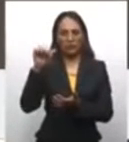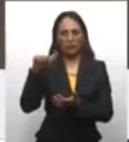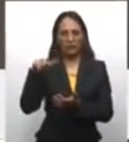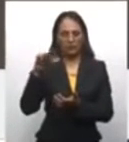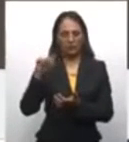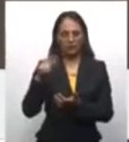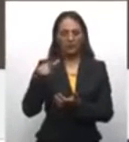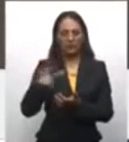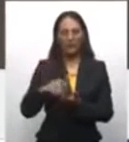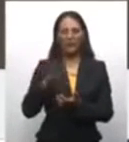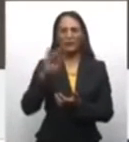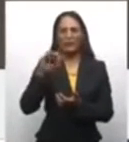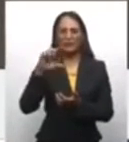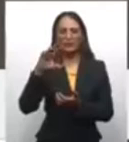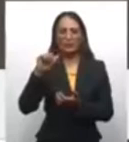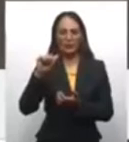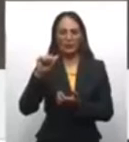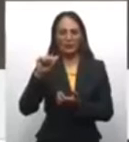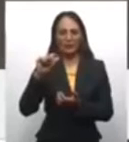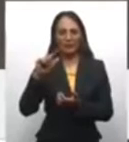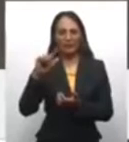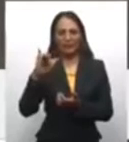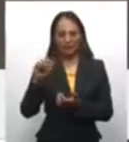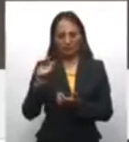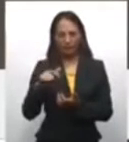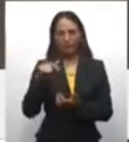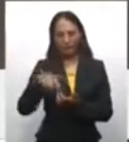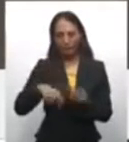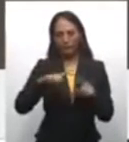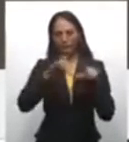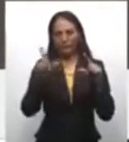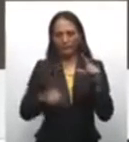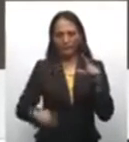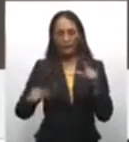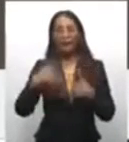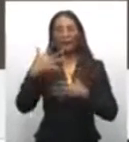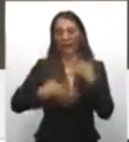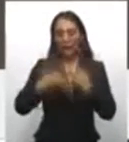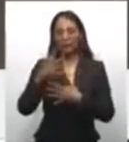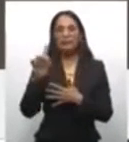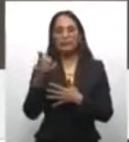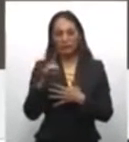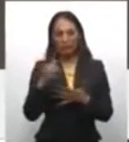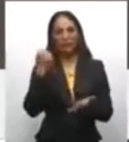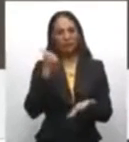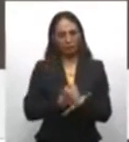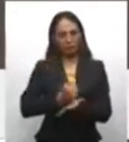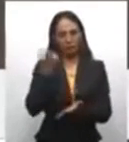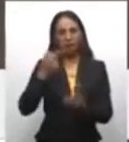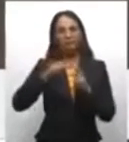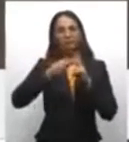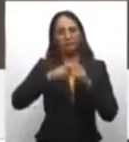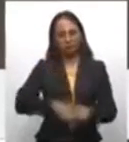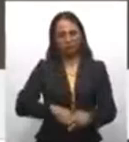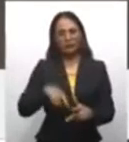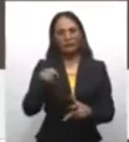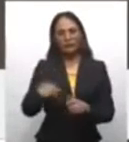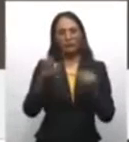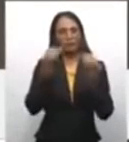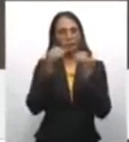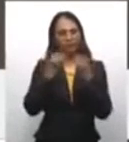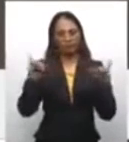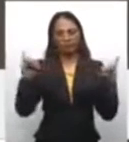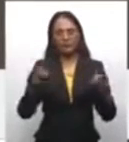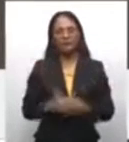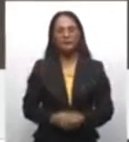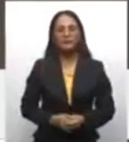de la República y el 20 del mismo mes se realizó la declaratoria de entrada en vigor de autonomía